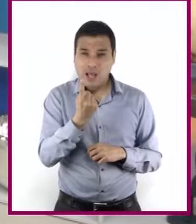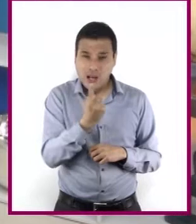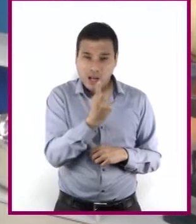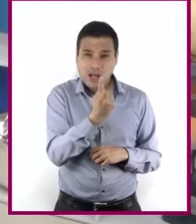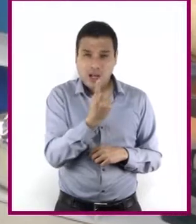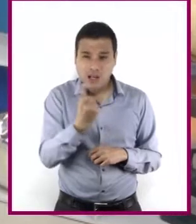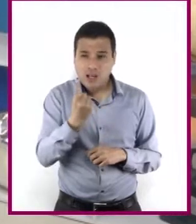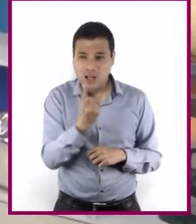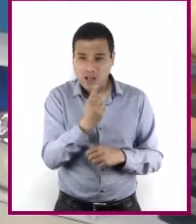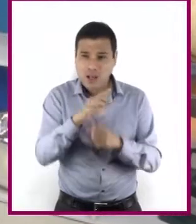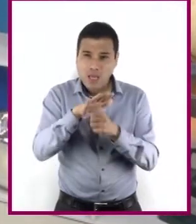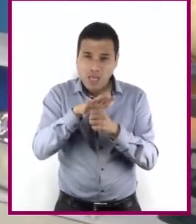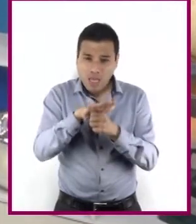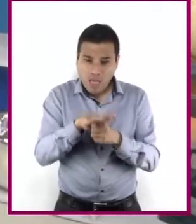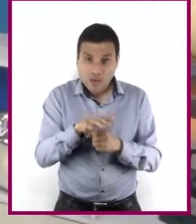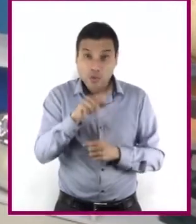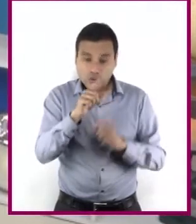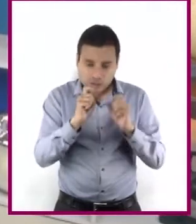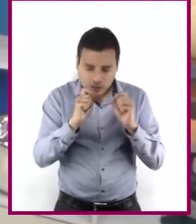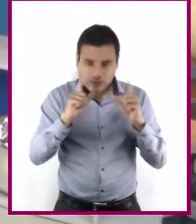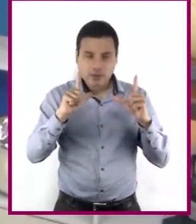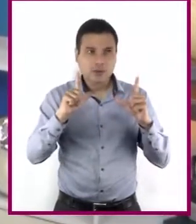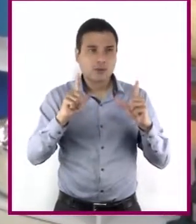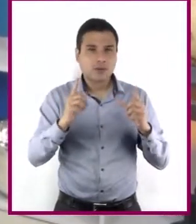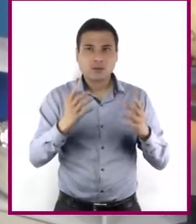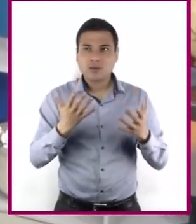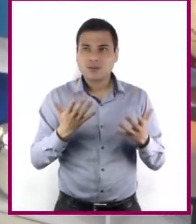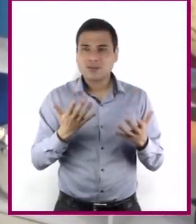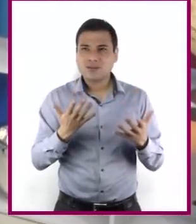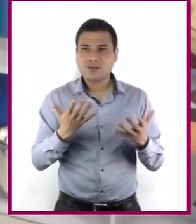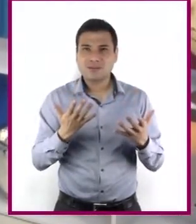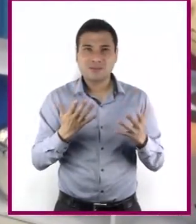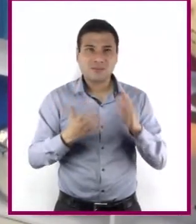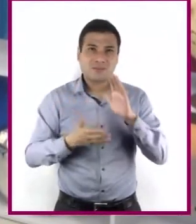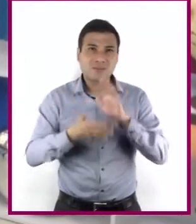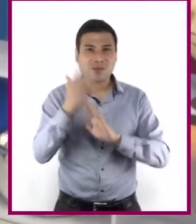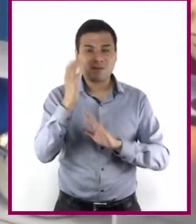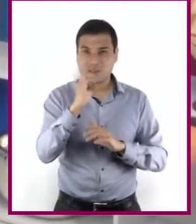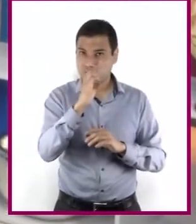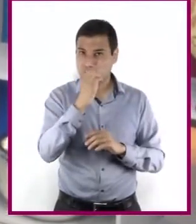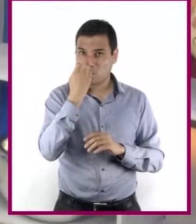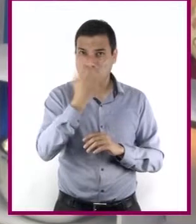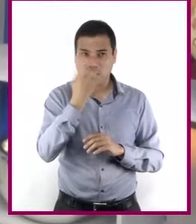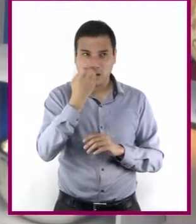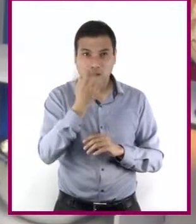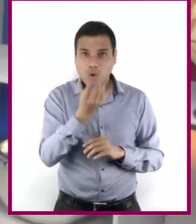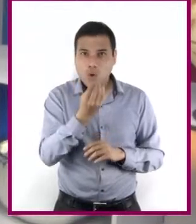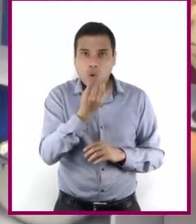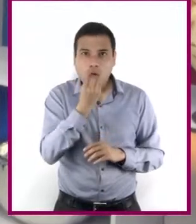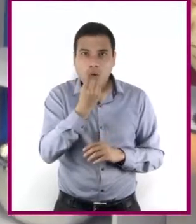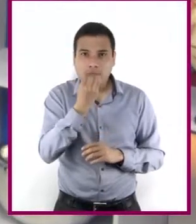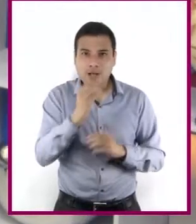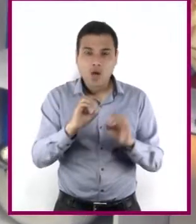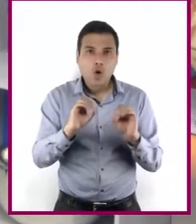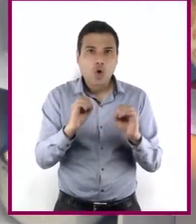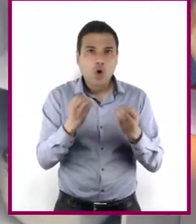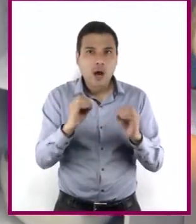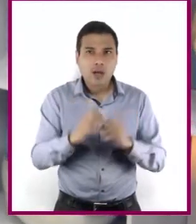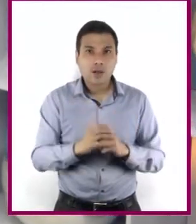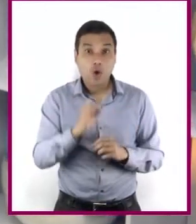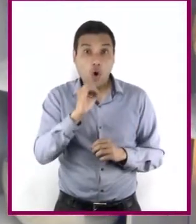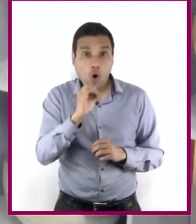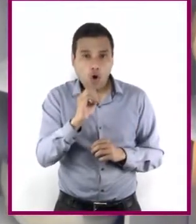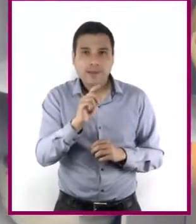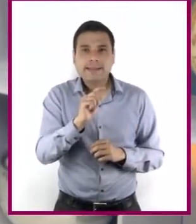días te despiertes por la mañana para ir a la escuela sin haber comido nada o sin haber